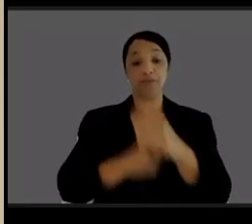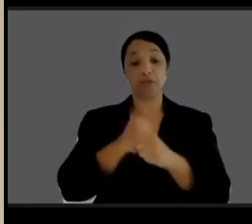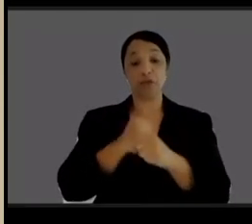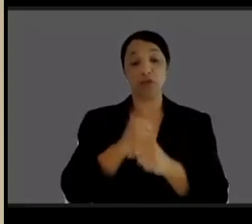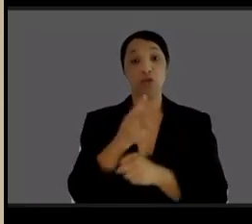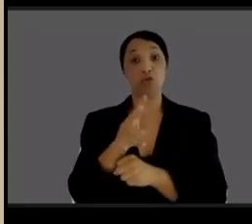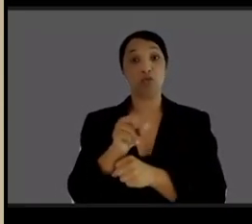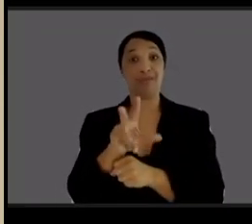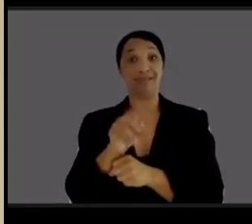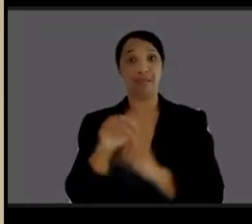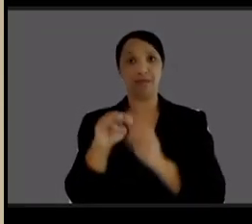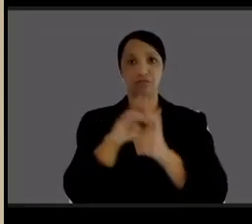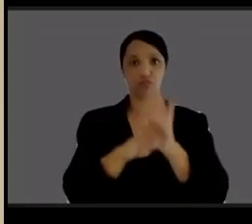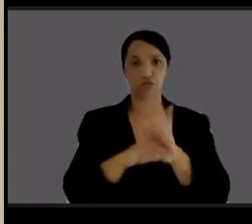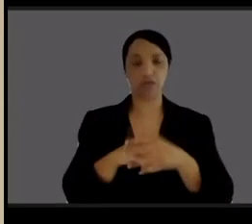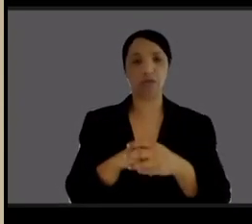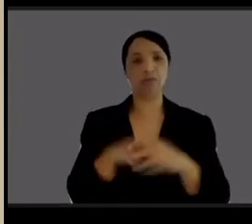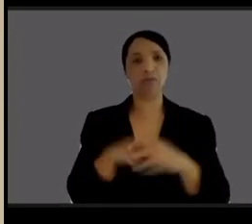2030.